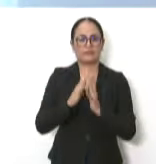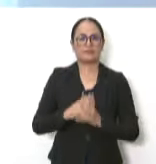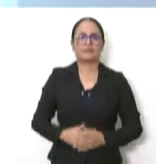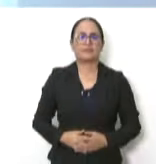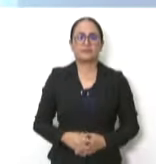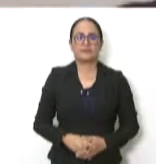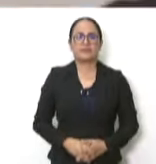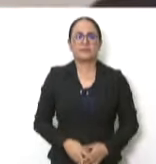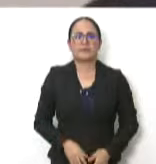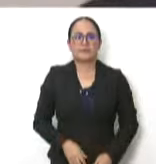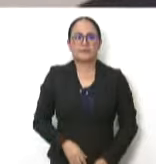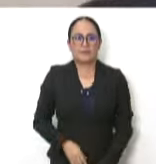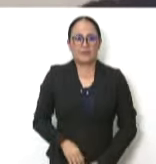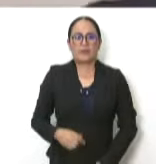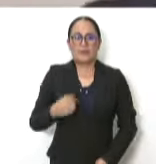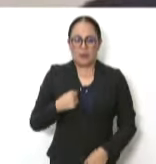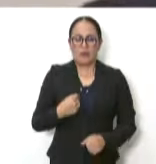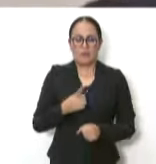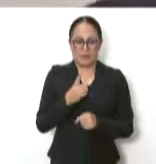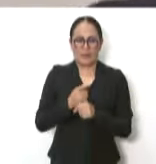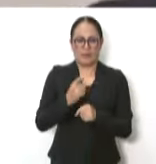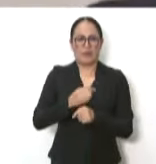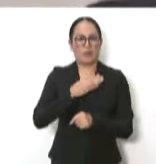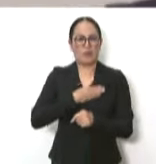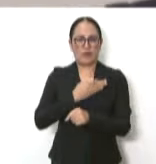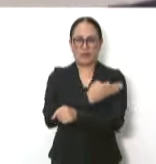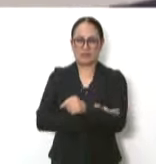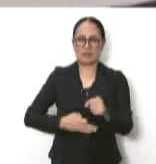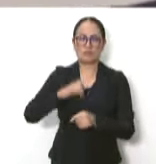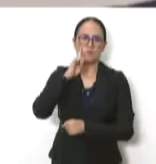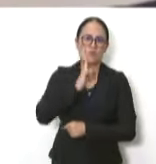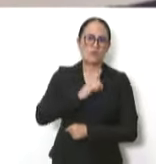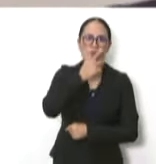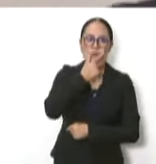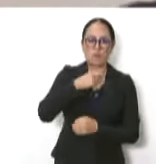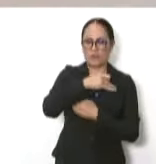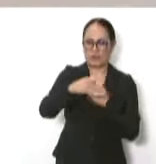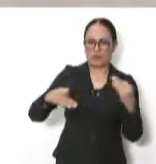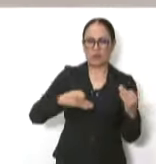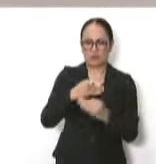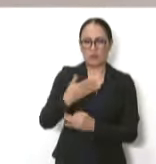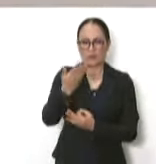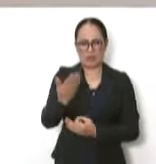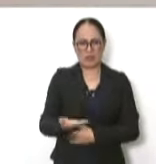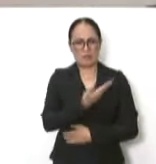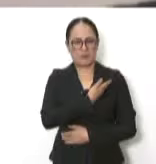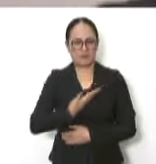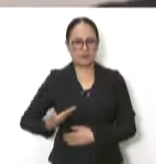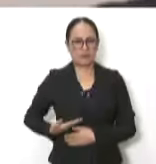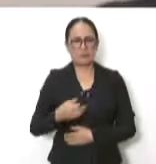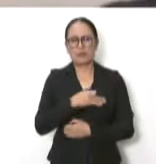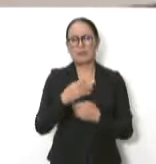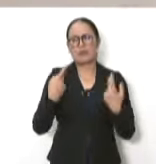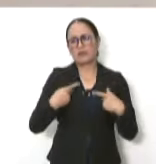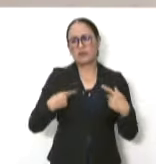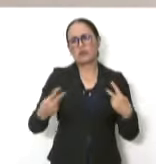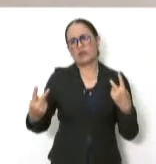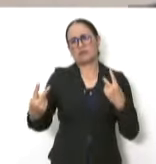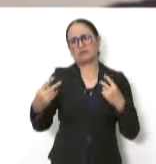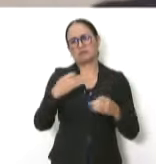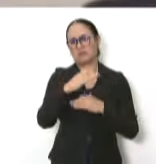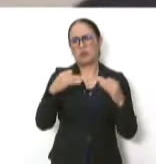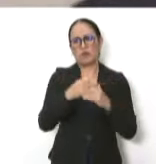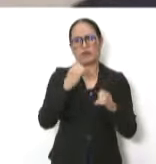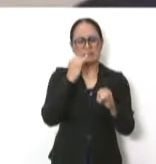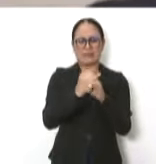Perdón. Primero, muy buenas tardes a todos, comisionadas, comisionados, comisionado presidente, a toda la gente que nos hace favor de